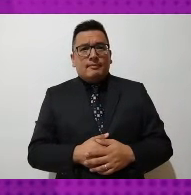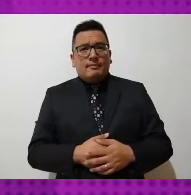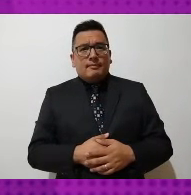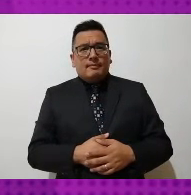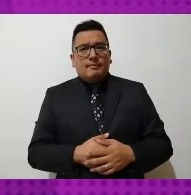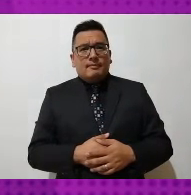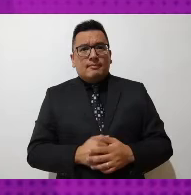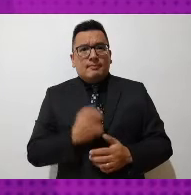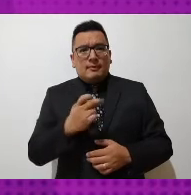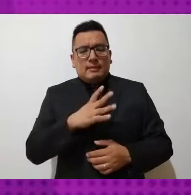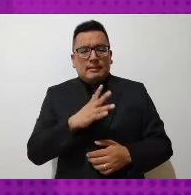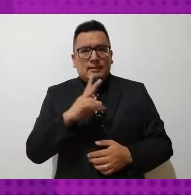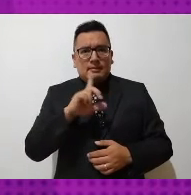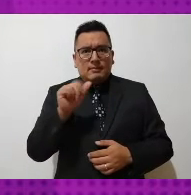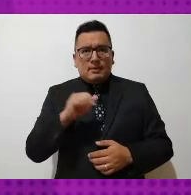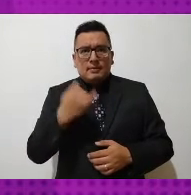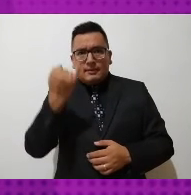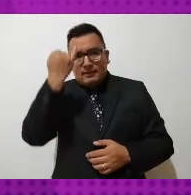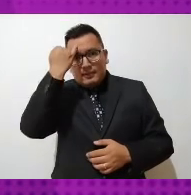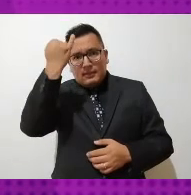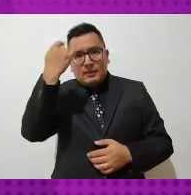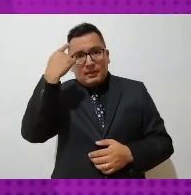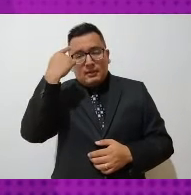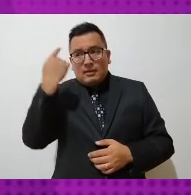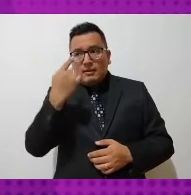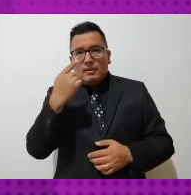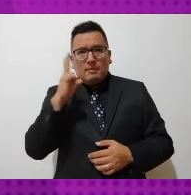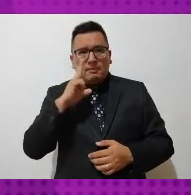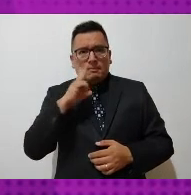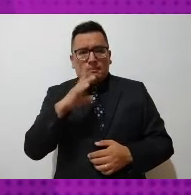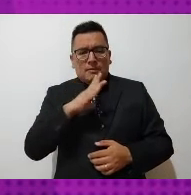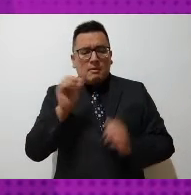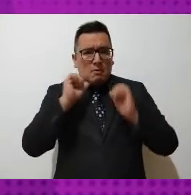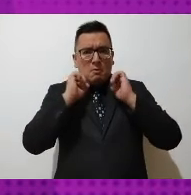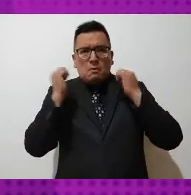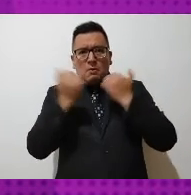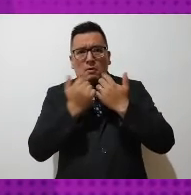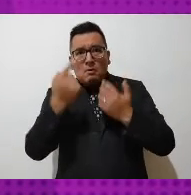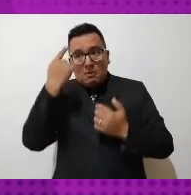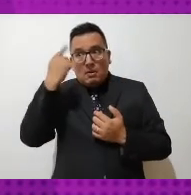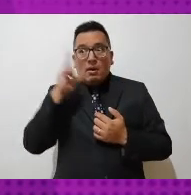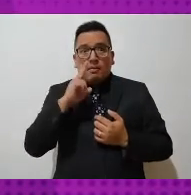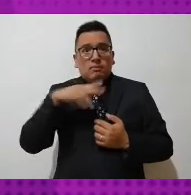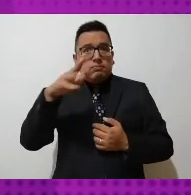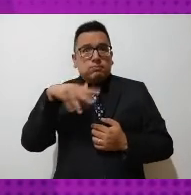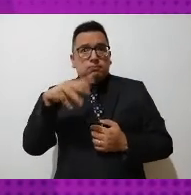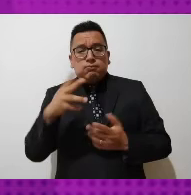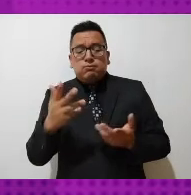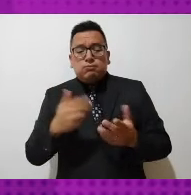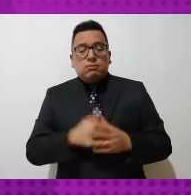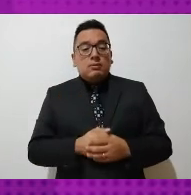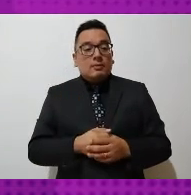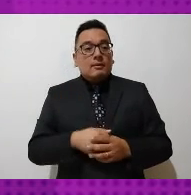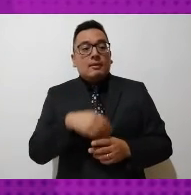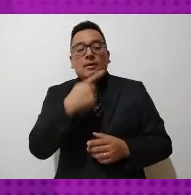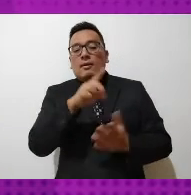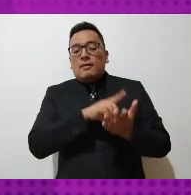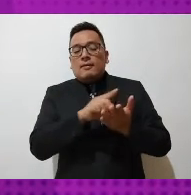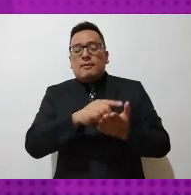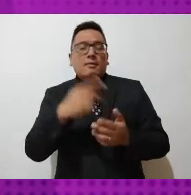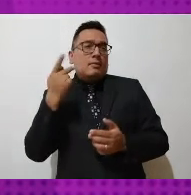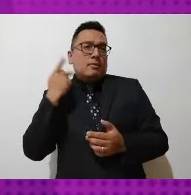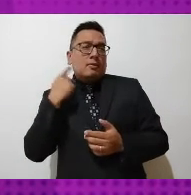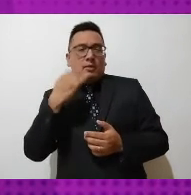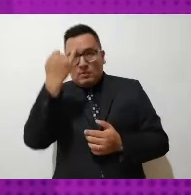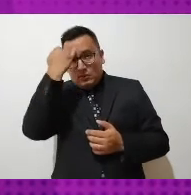que surgió la idea de no solamente hacer una asociación para buscar la protección de los derechos políticos